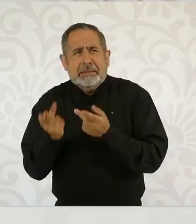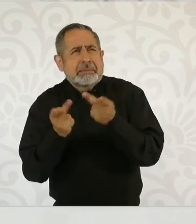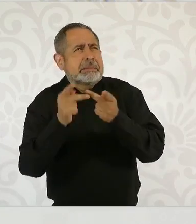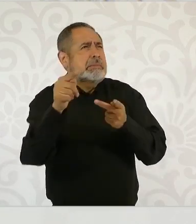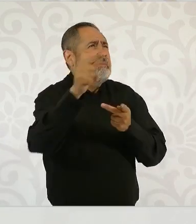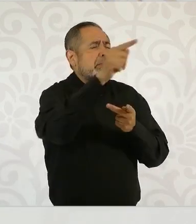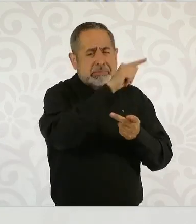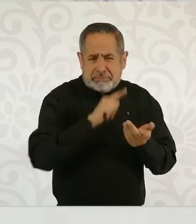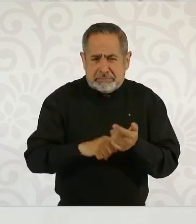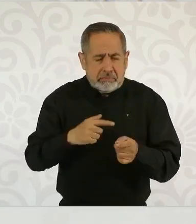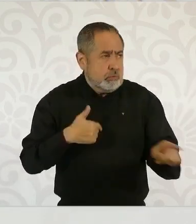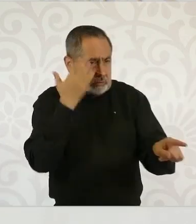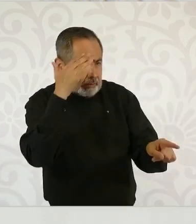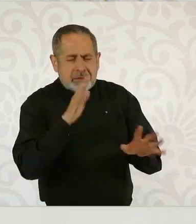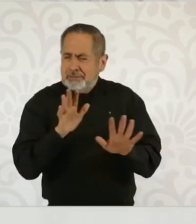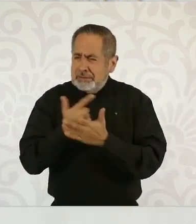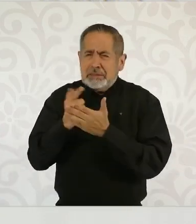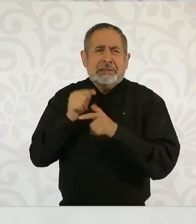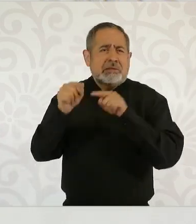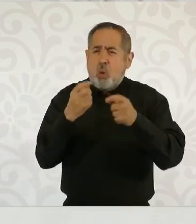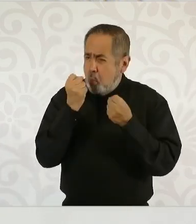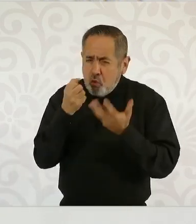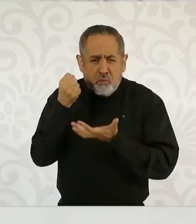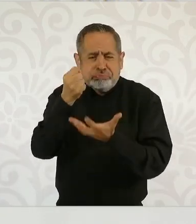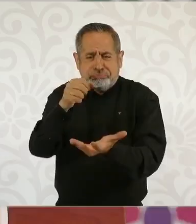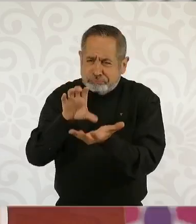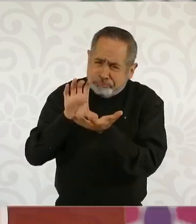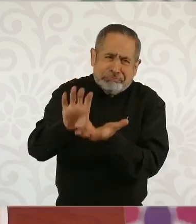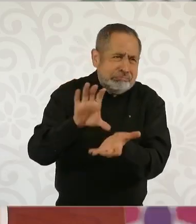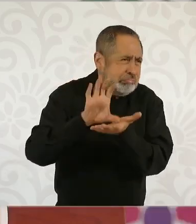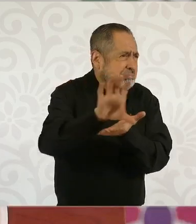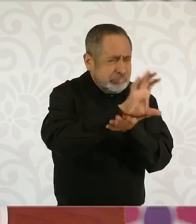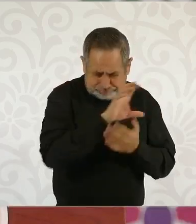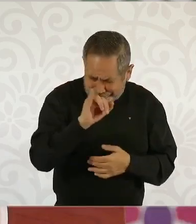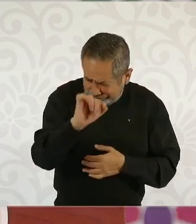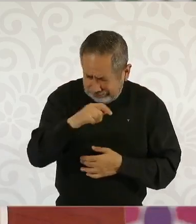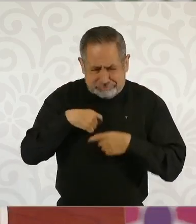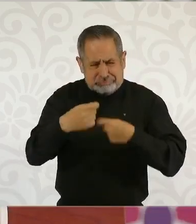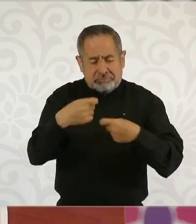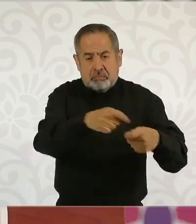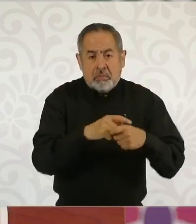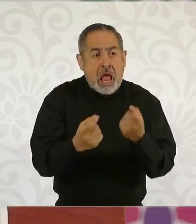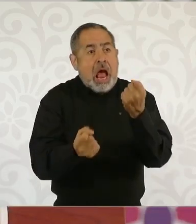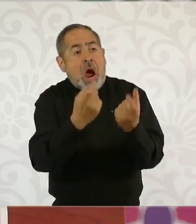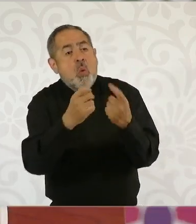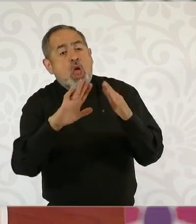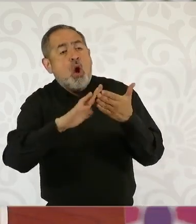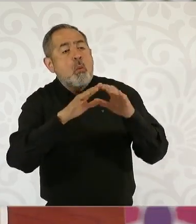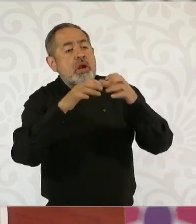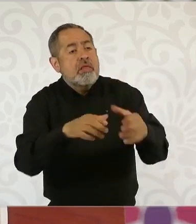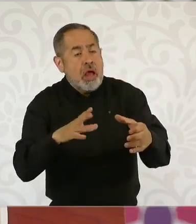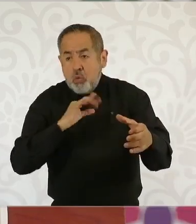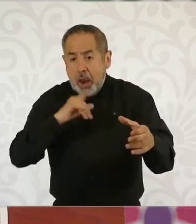censo. Sí, y fueron muchos recursos que se dieron de manera directa. Si hay alguna comunidad